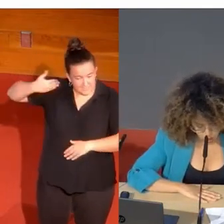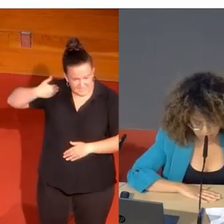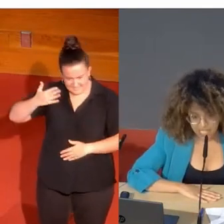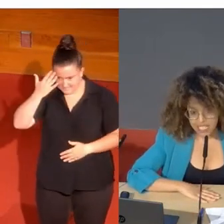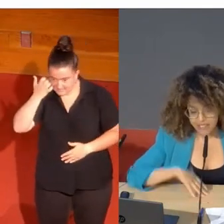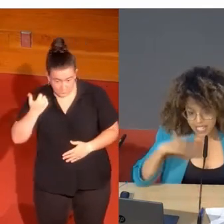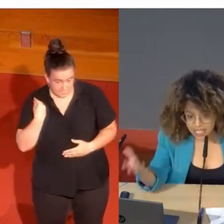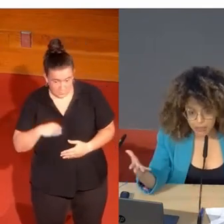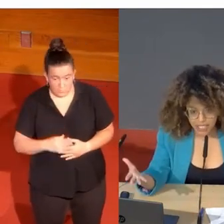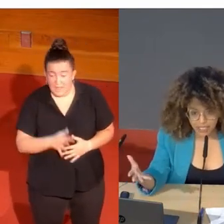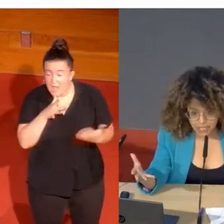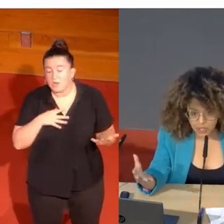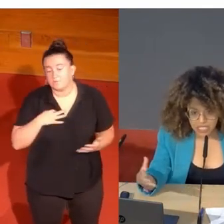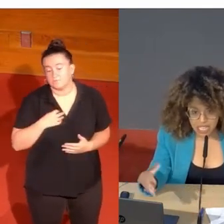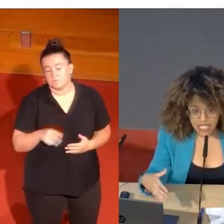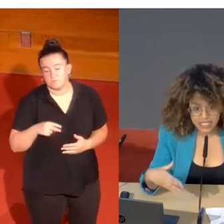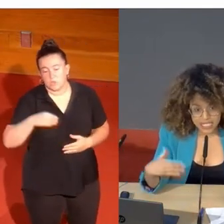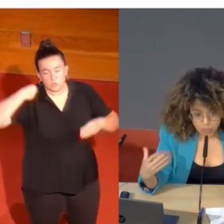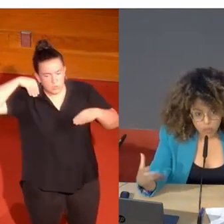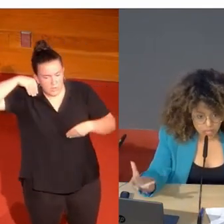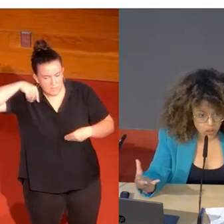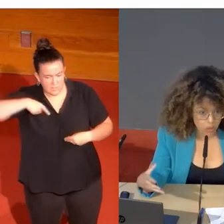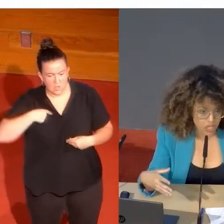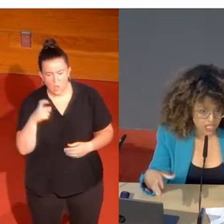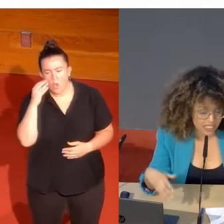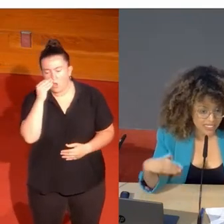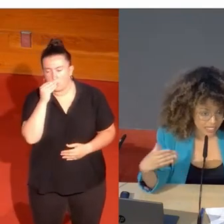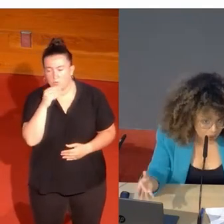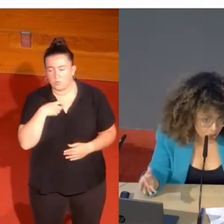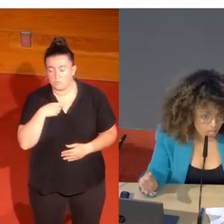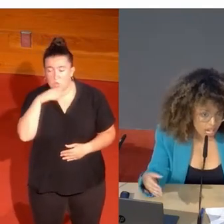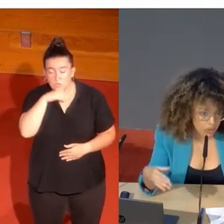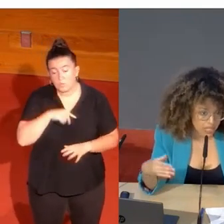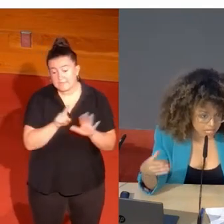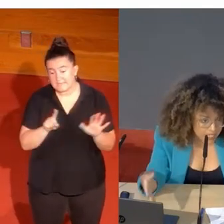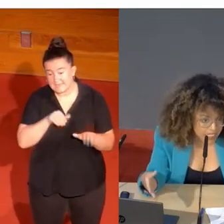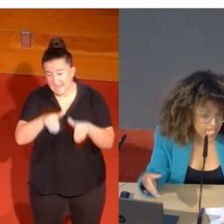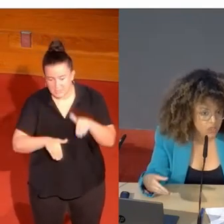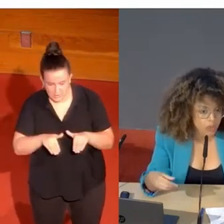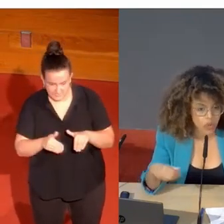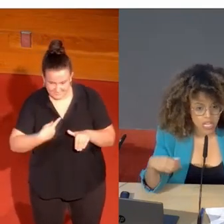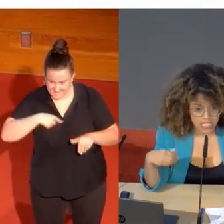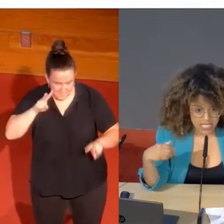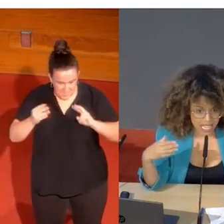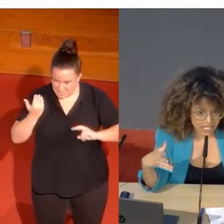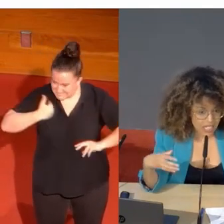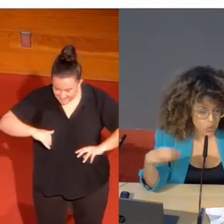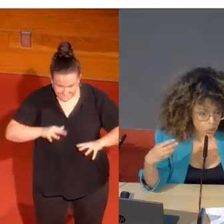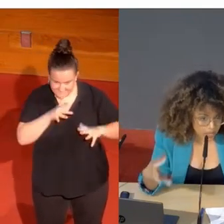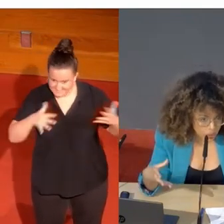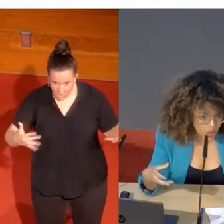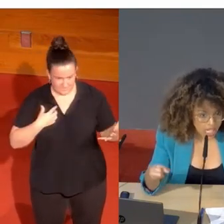6 de octubre se van a celebrar elecciones y ya estamos viendo cómo se está deteniendo a voces críticas Cómo se